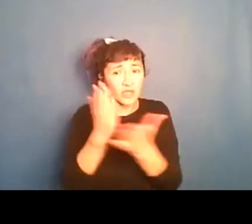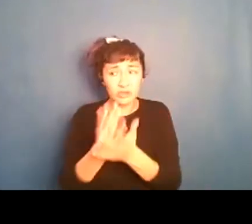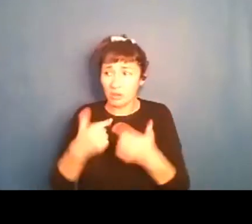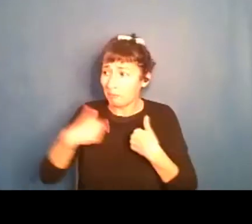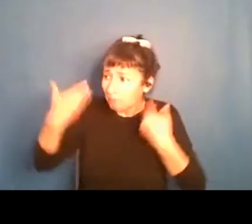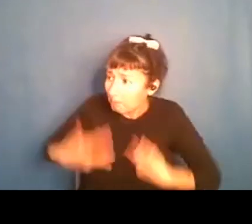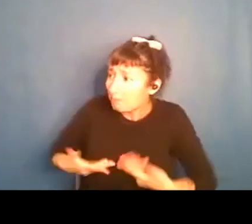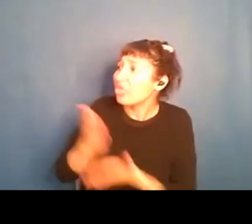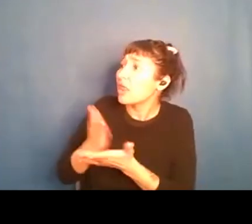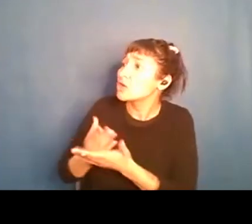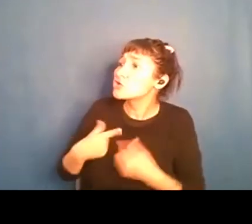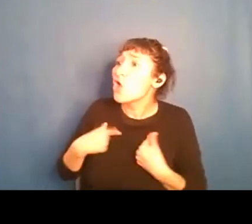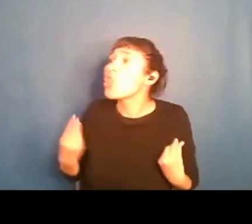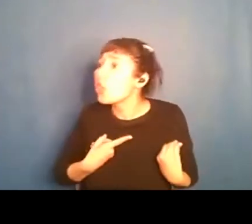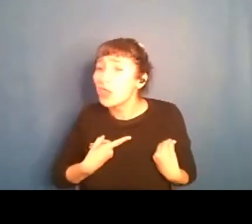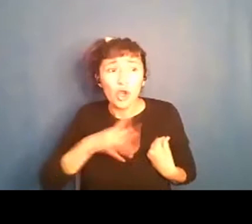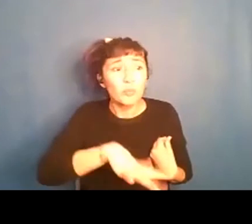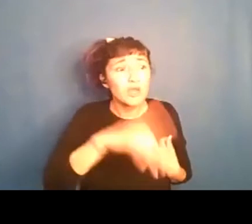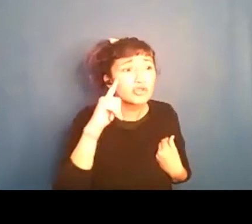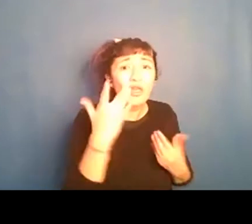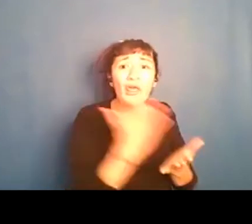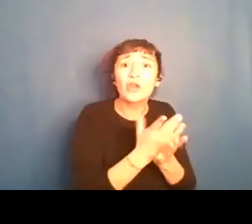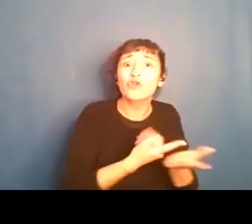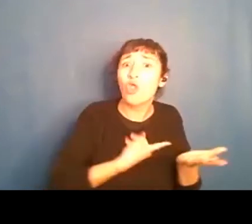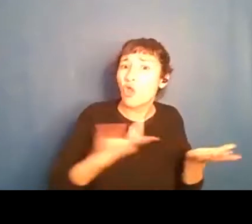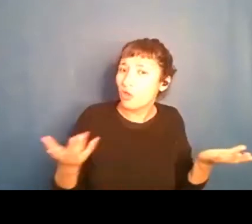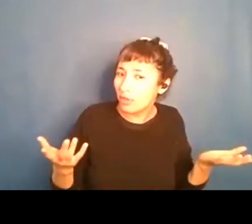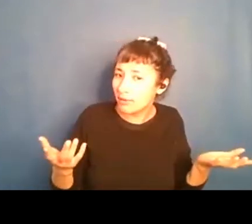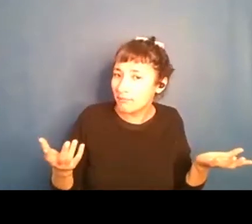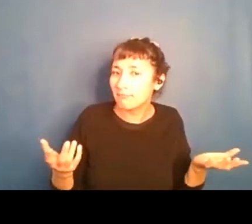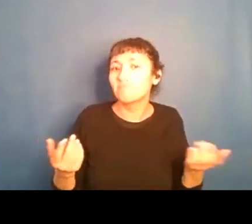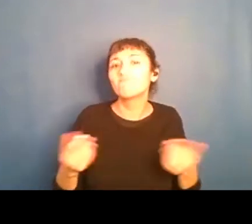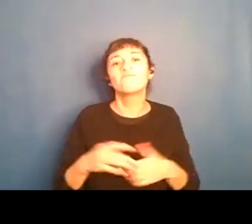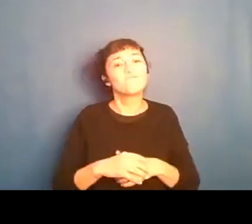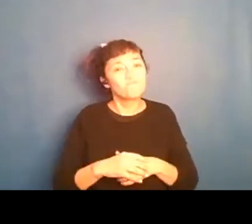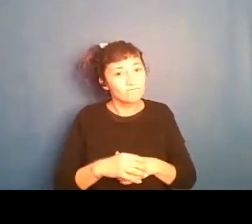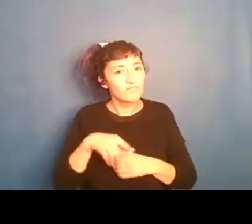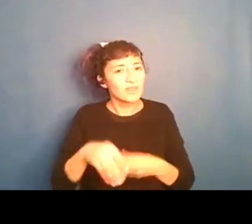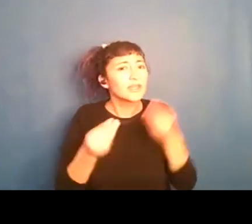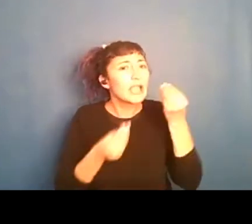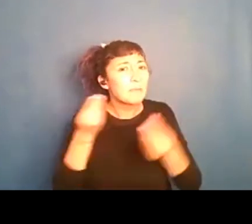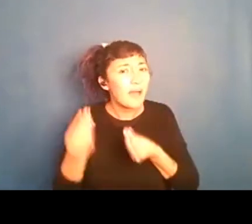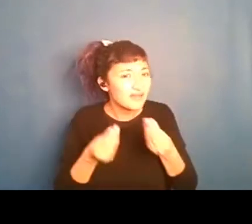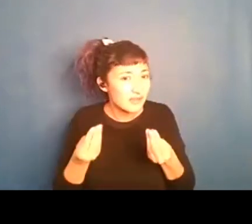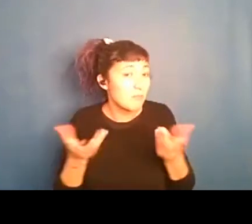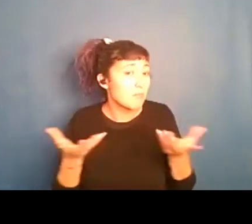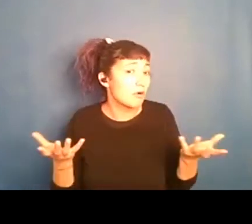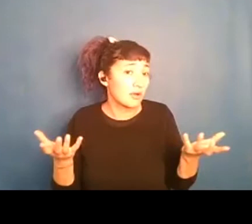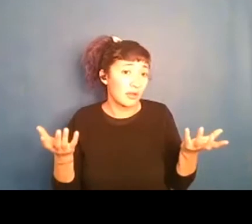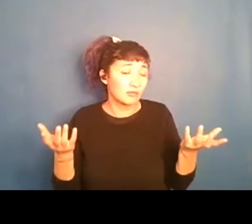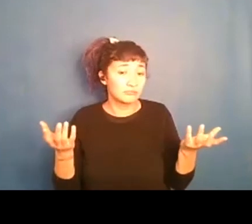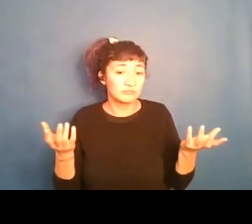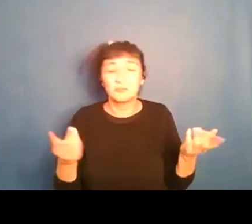comunidad sorda? Ahí, ¿qué sucede? Porque un simple